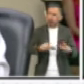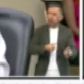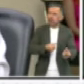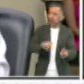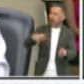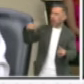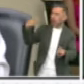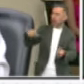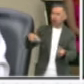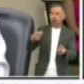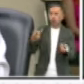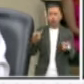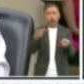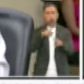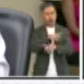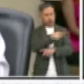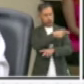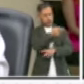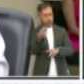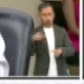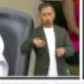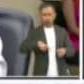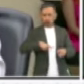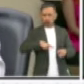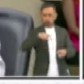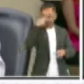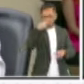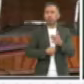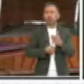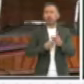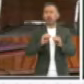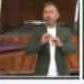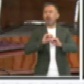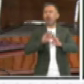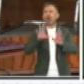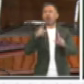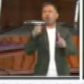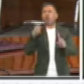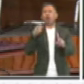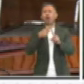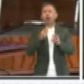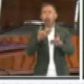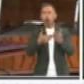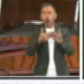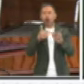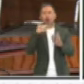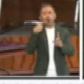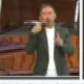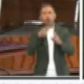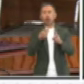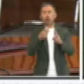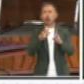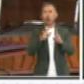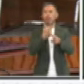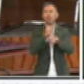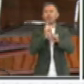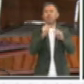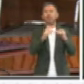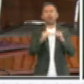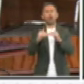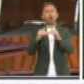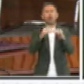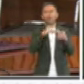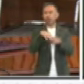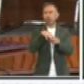Roberto cardiel es era hasta este viernes el director ejecutivo de capacitación